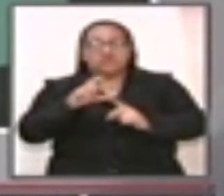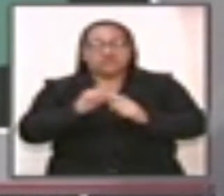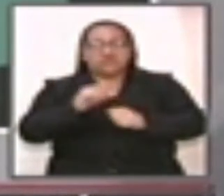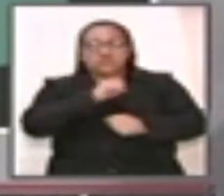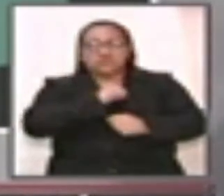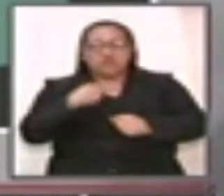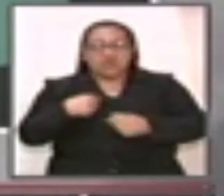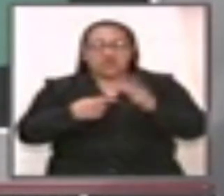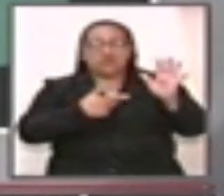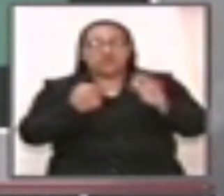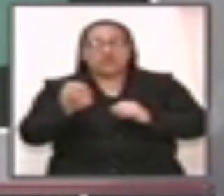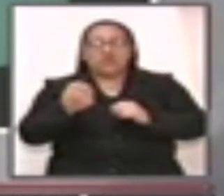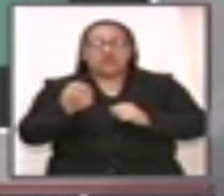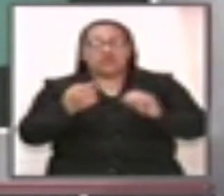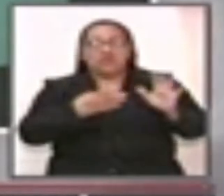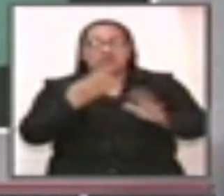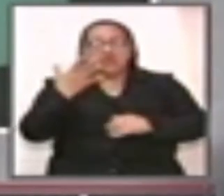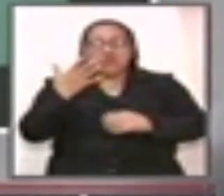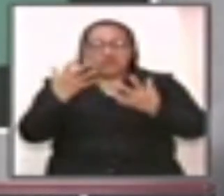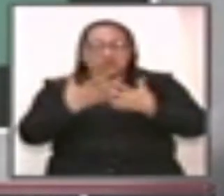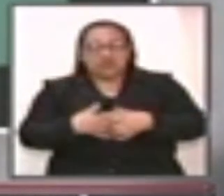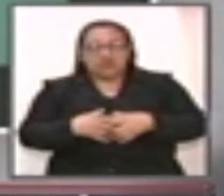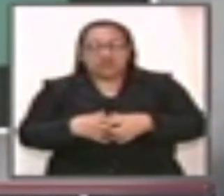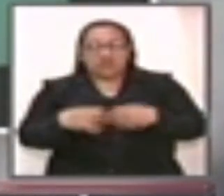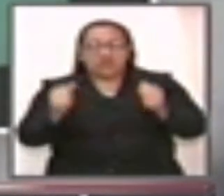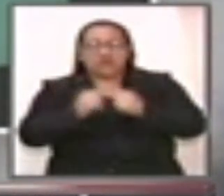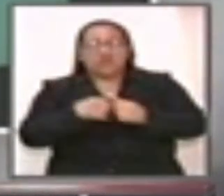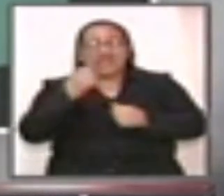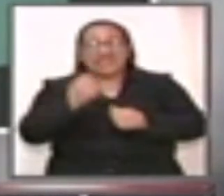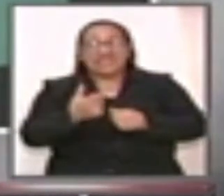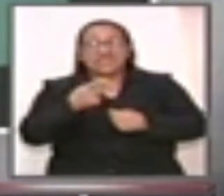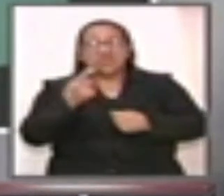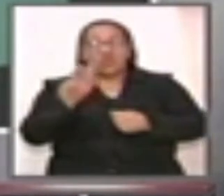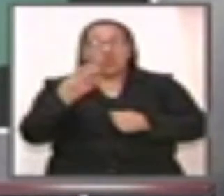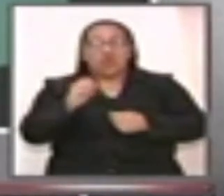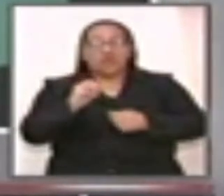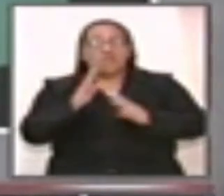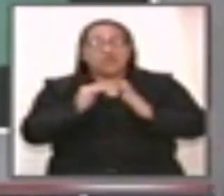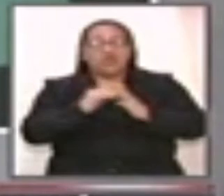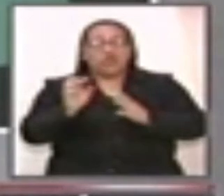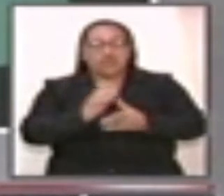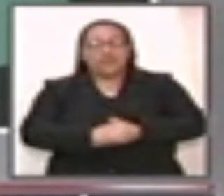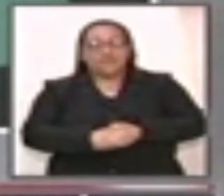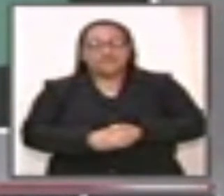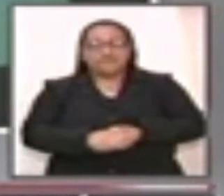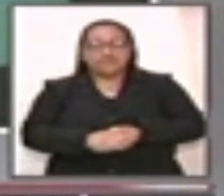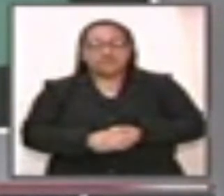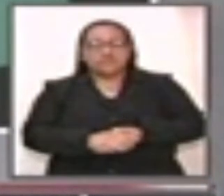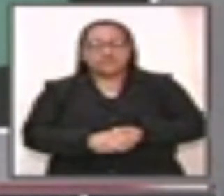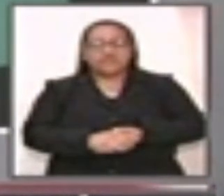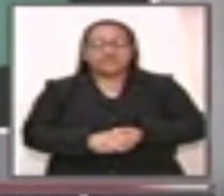Canadá, son 795 empresas con casi 140 millones de dólares.